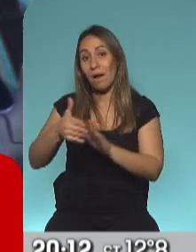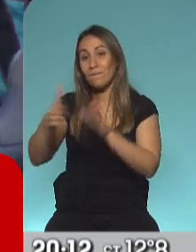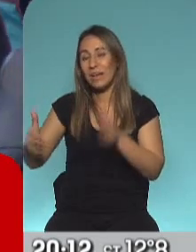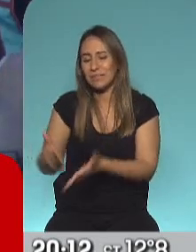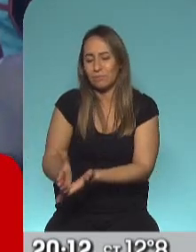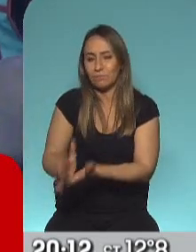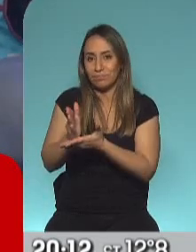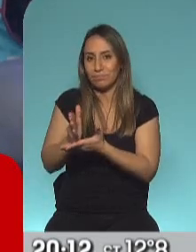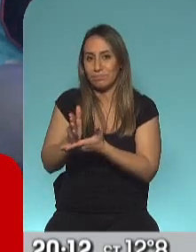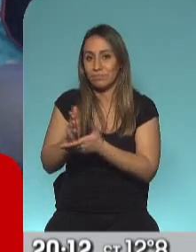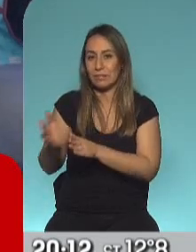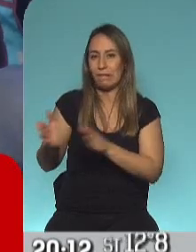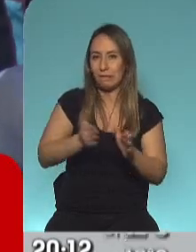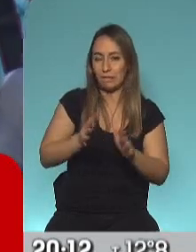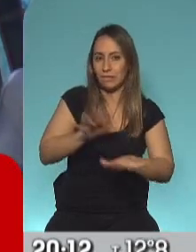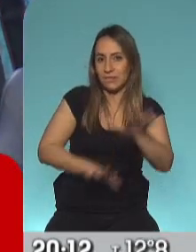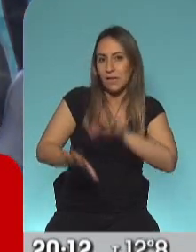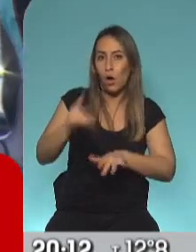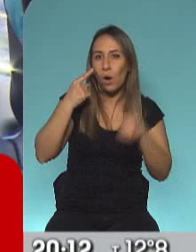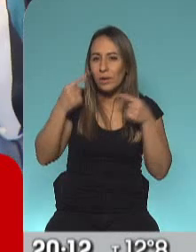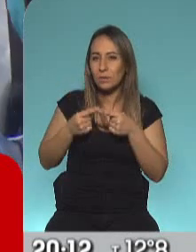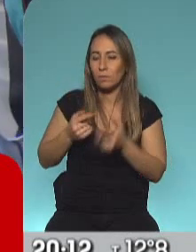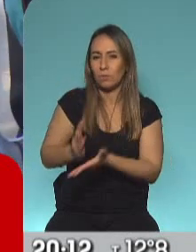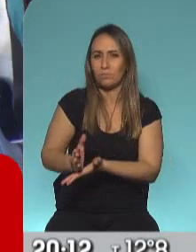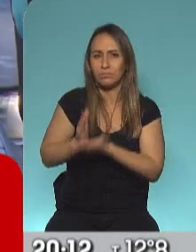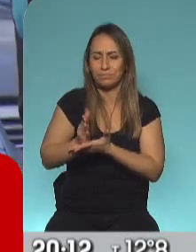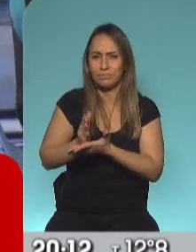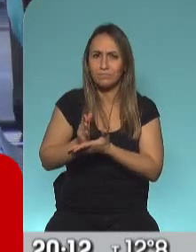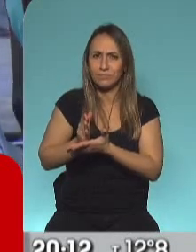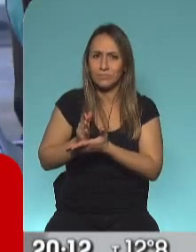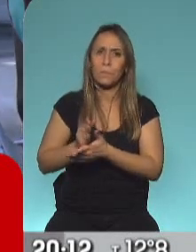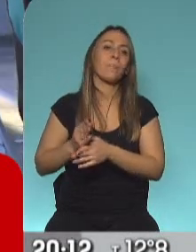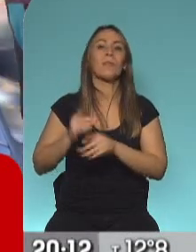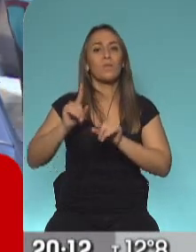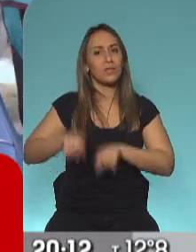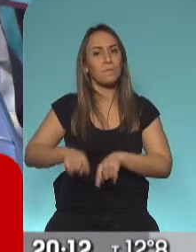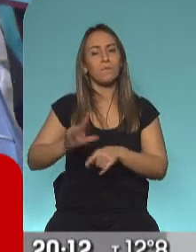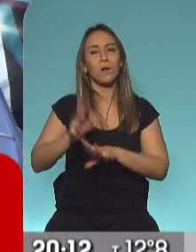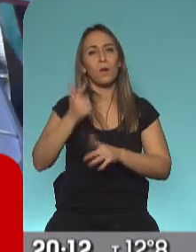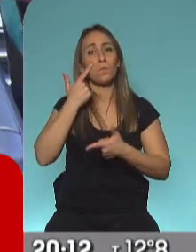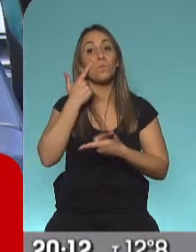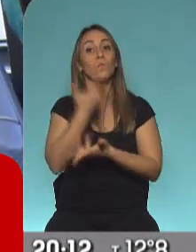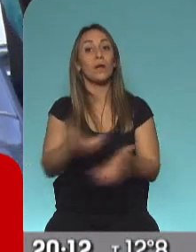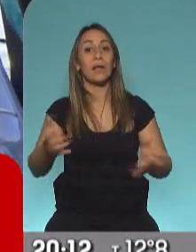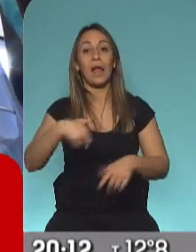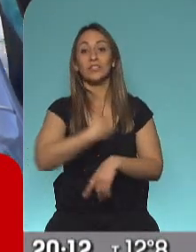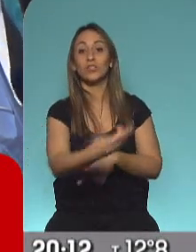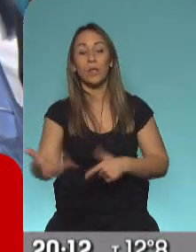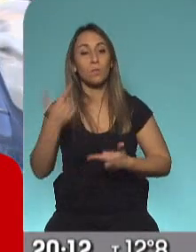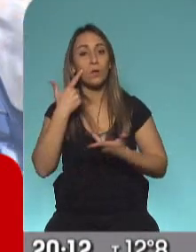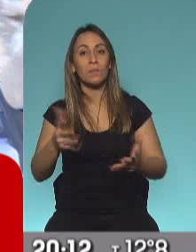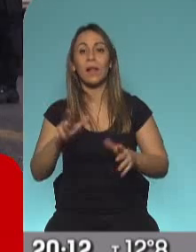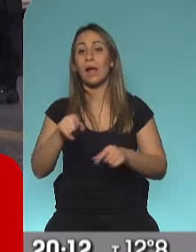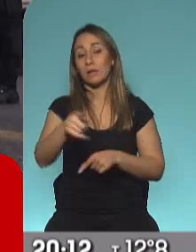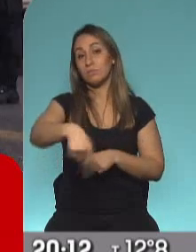hiperestricta es, por un lado, restringir, y ahí lo ves con los, uh-huh, controles, pero por otro lado también enviar un mensaje a la población desalentando la